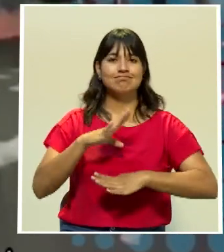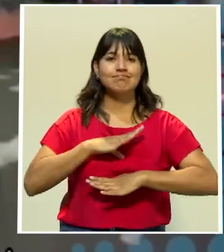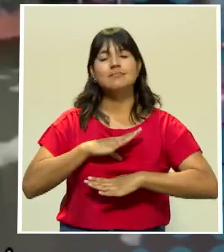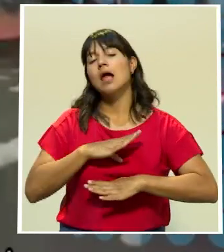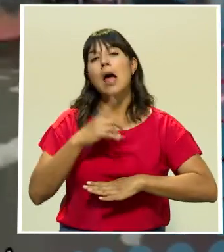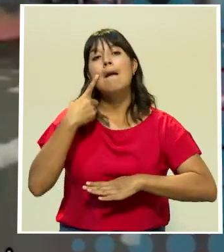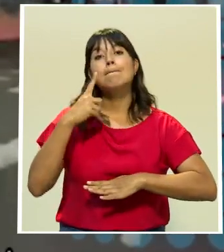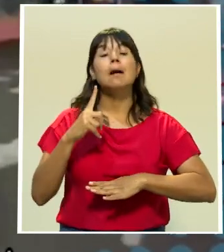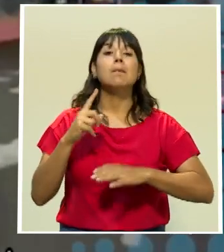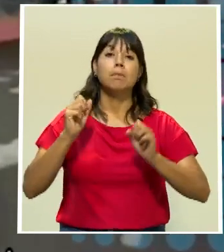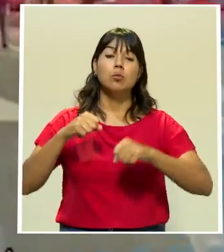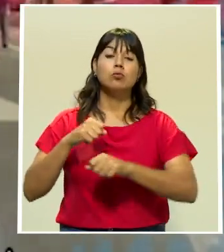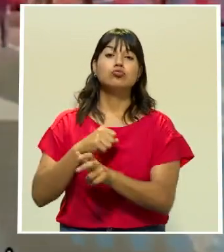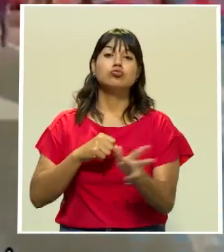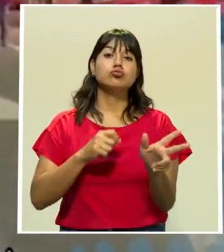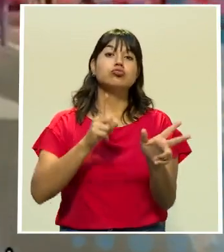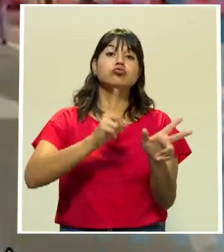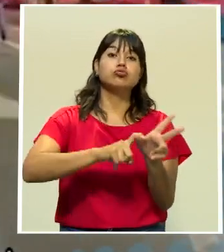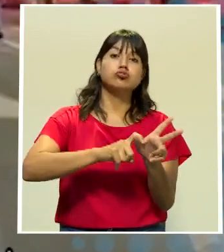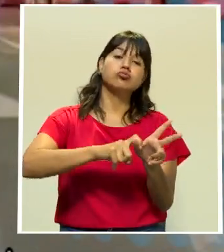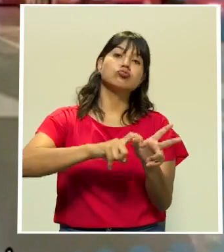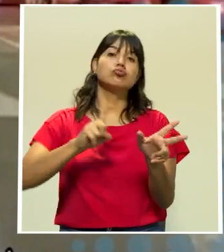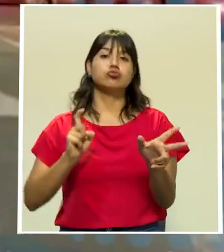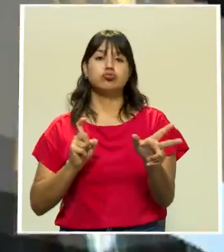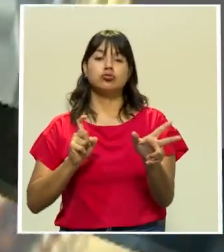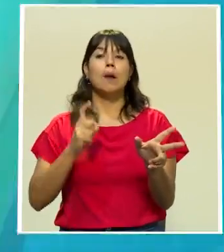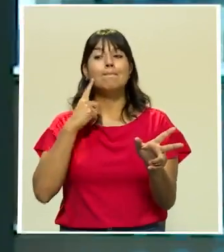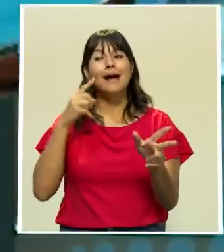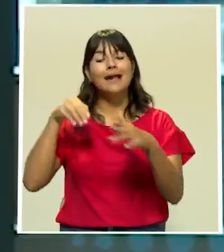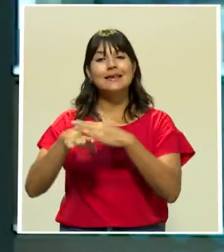les impide recoger la carga en el país vecino.